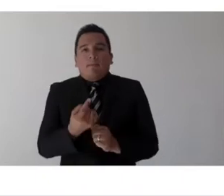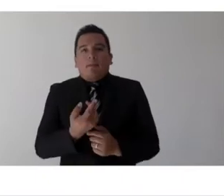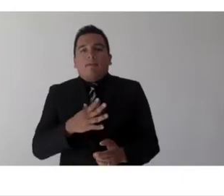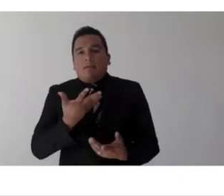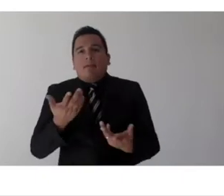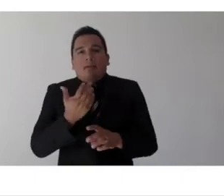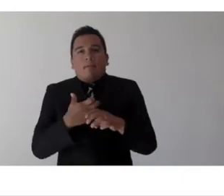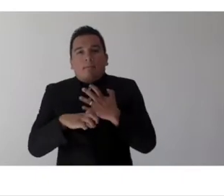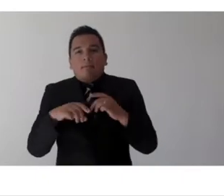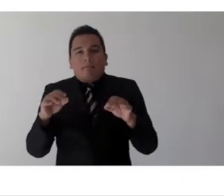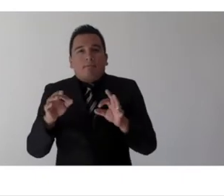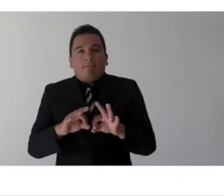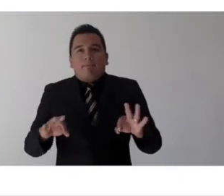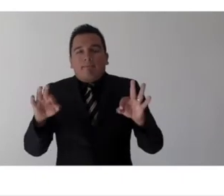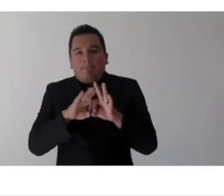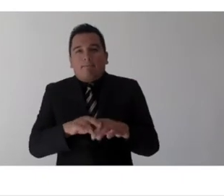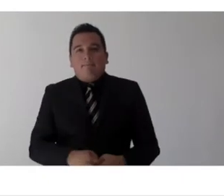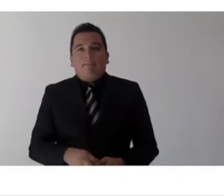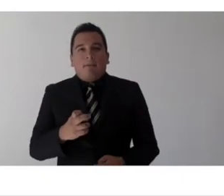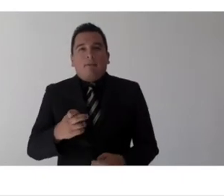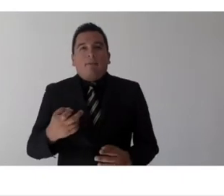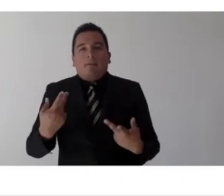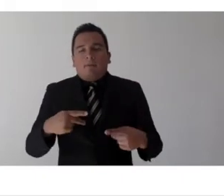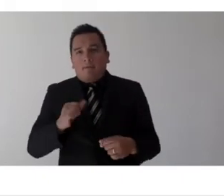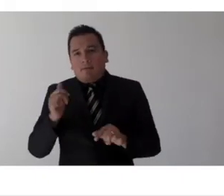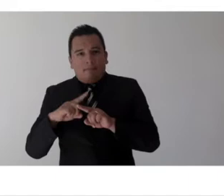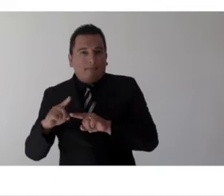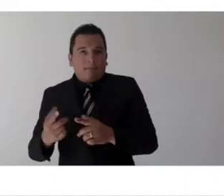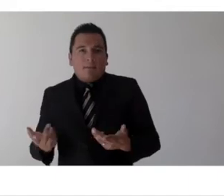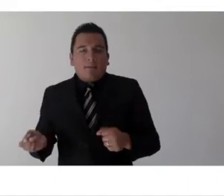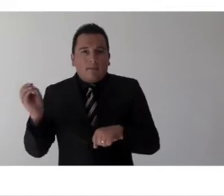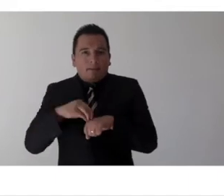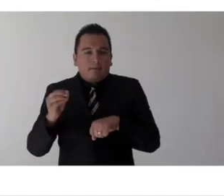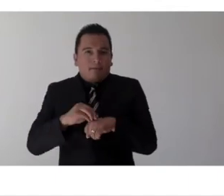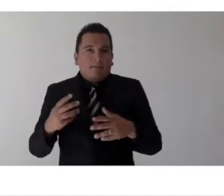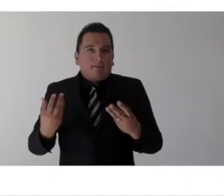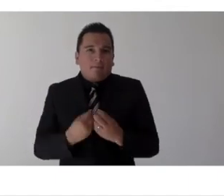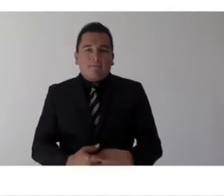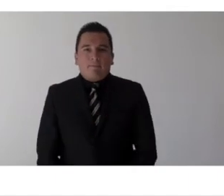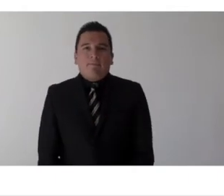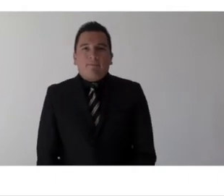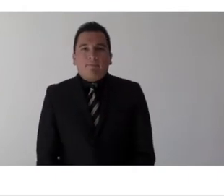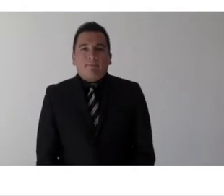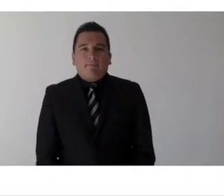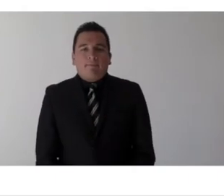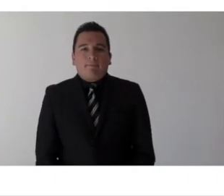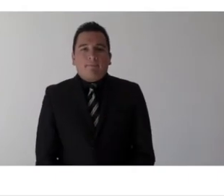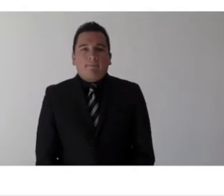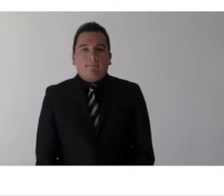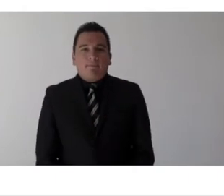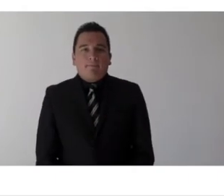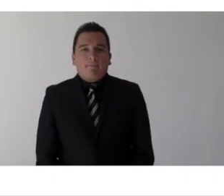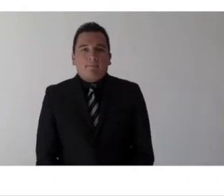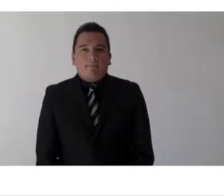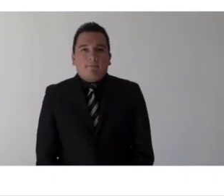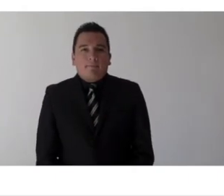que necesitamos como ciudadanía para convencer a otras personas de sumarse a nuestras causas. Y los otros componentes son mucho más racionales y lógicos.